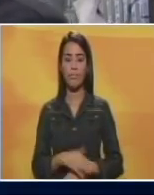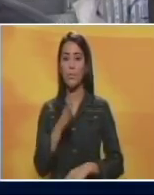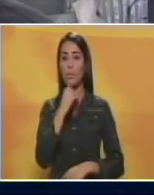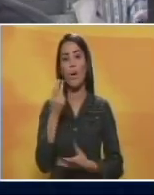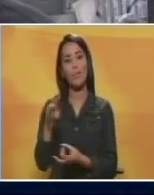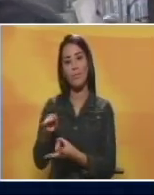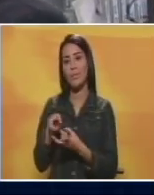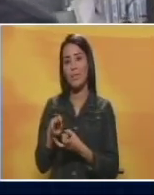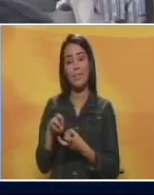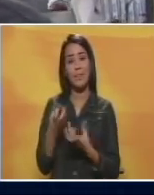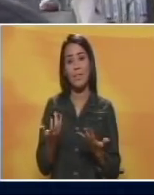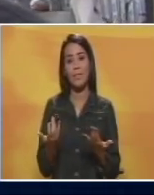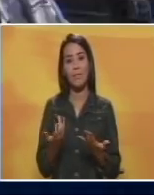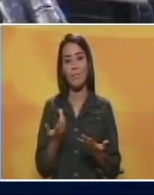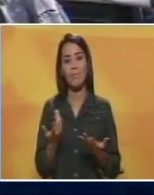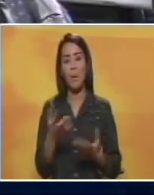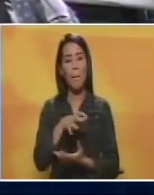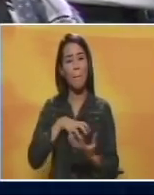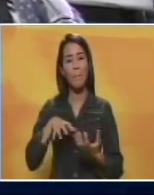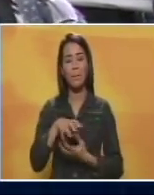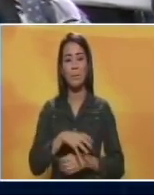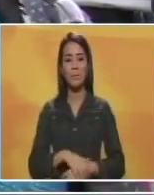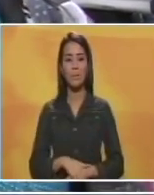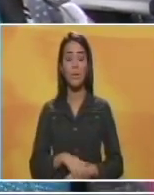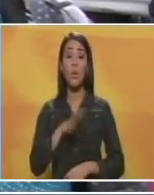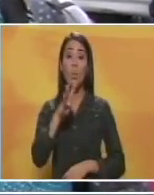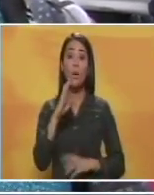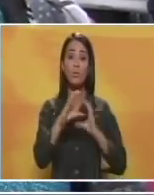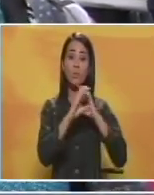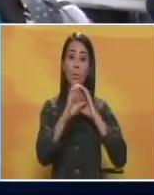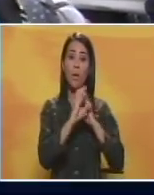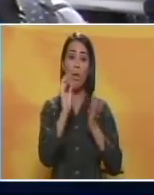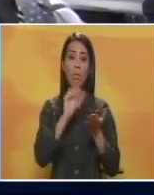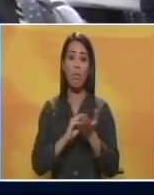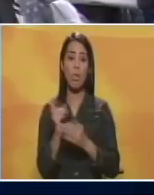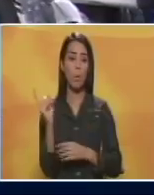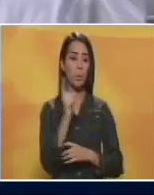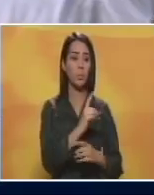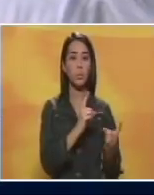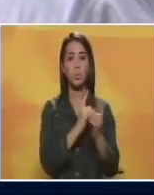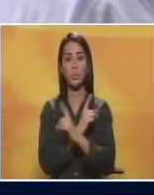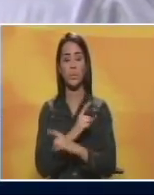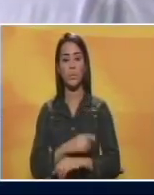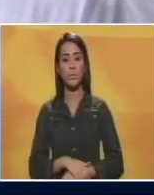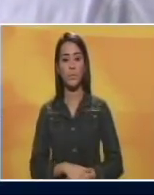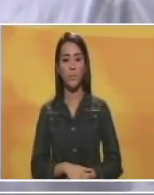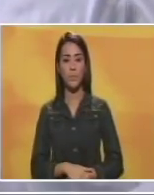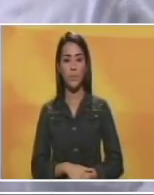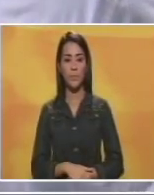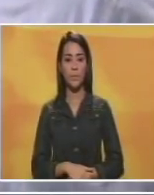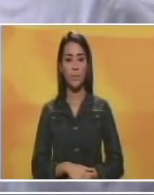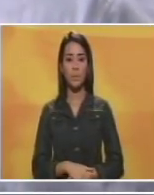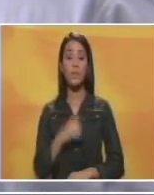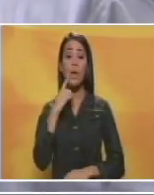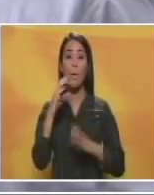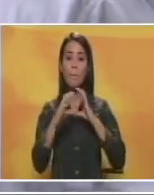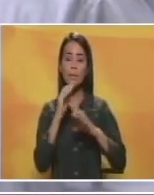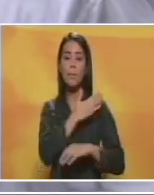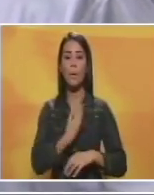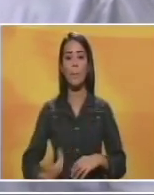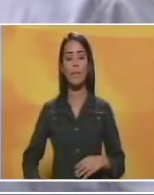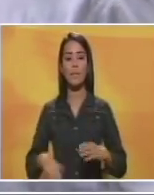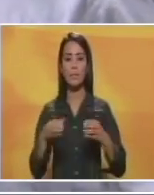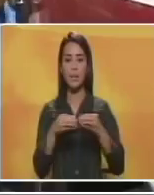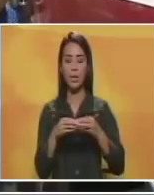al momento y entonces todo se vuelve un caos. Yo pago 4 camionetas para ir al trabajo, 2 de ida y 2 de venida. Conversamos con Luis Salazar, presidente del Comité